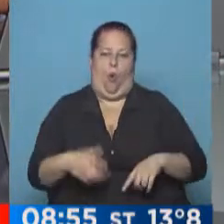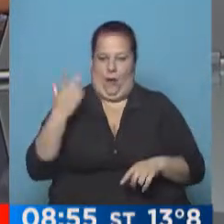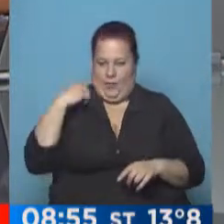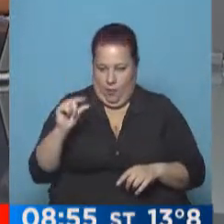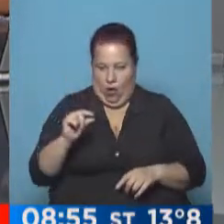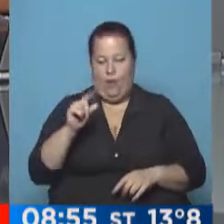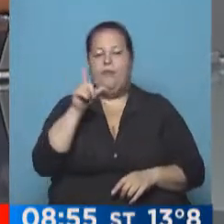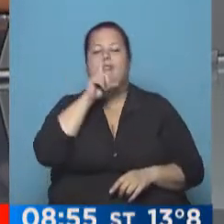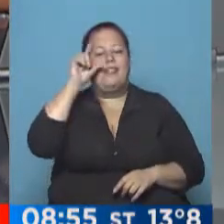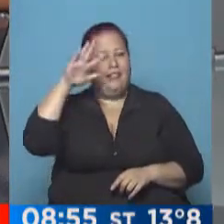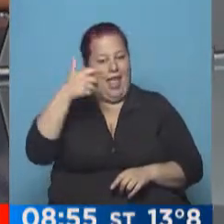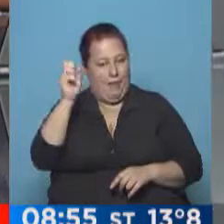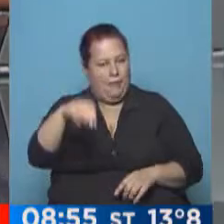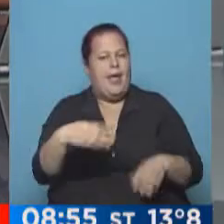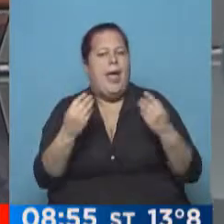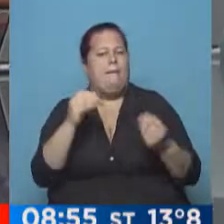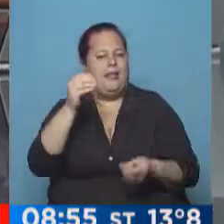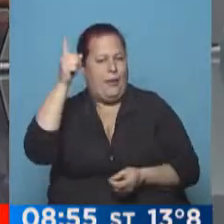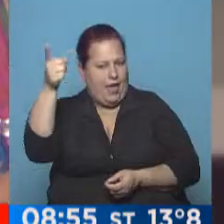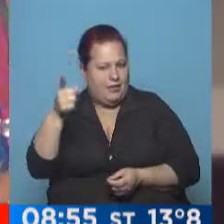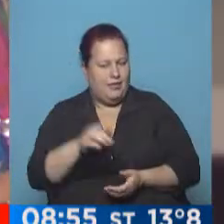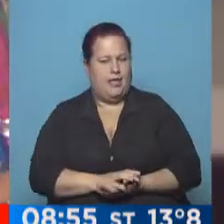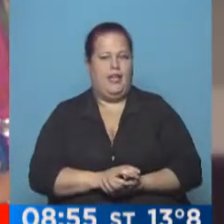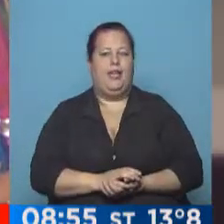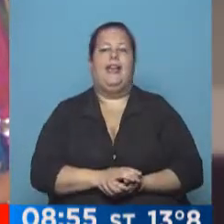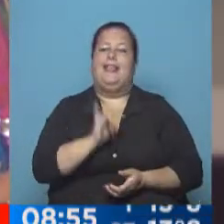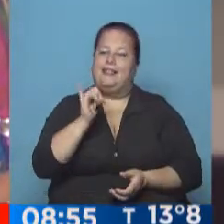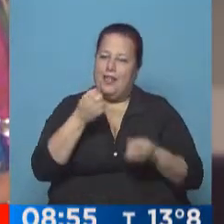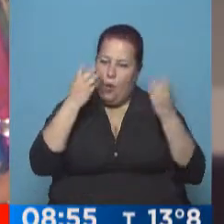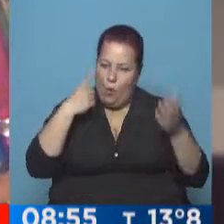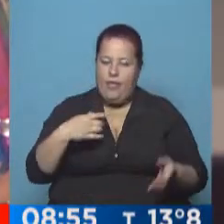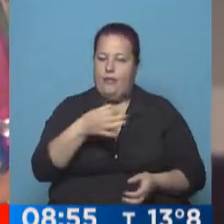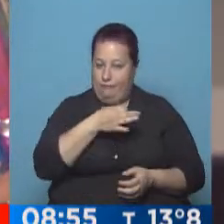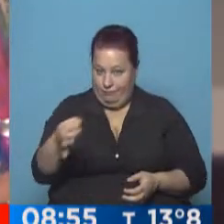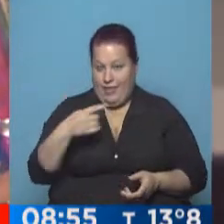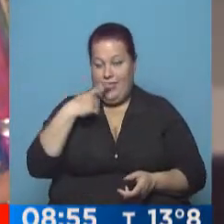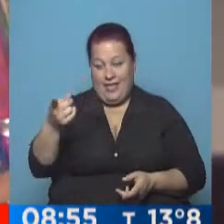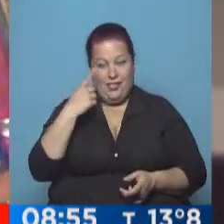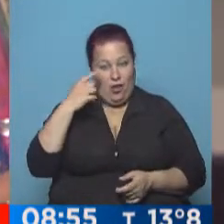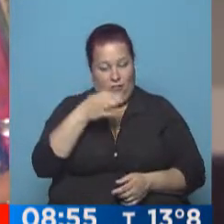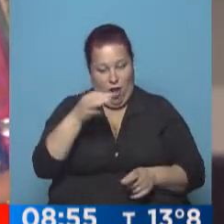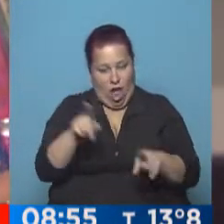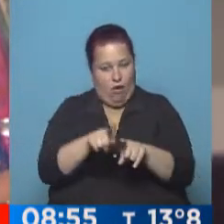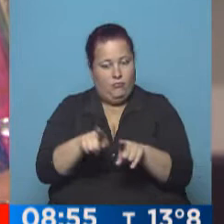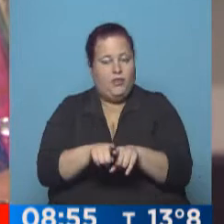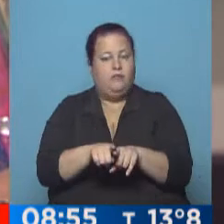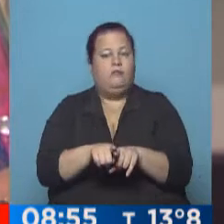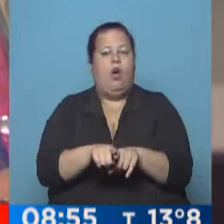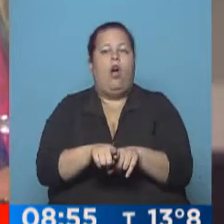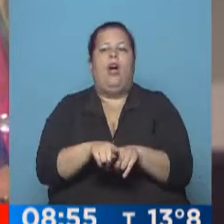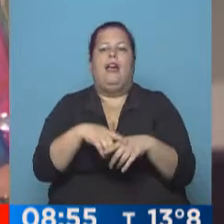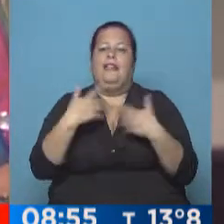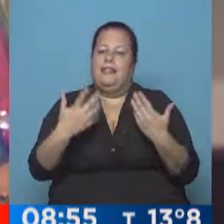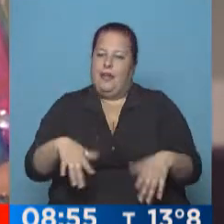horas del mal usar y está con nosotros qué está pasando en brasil termas sí que está el buen día efectivamente como dice alejandro no este es un